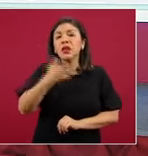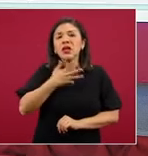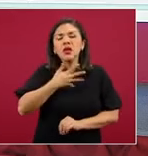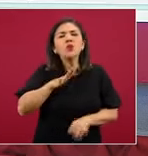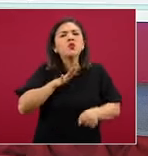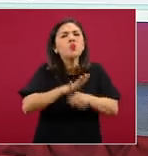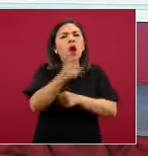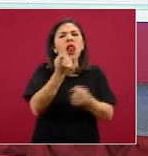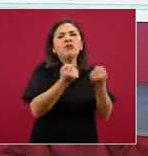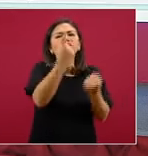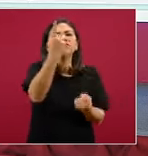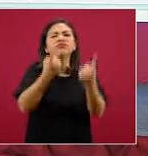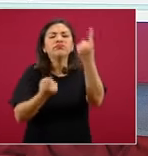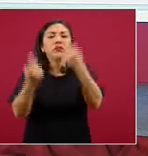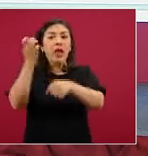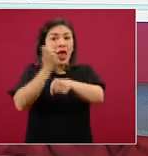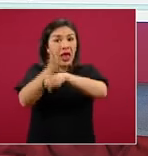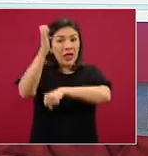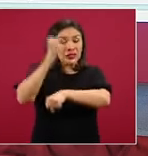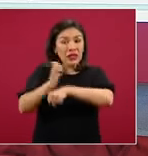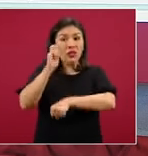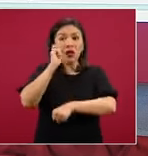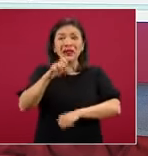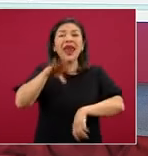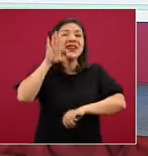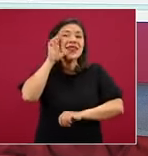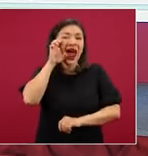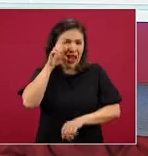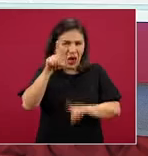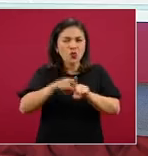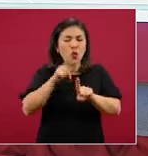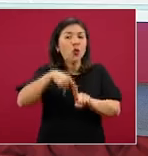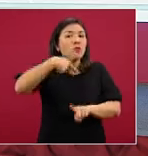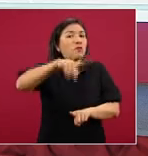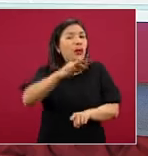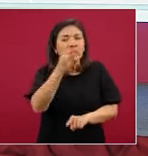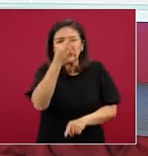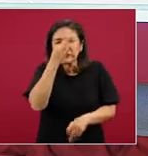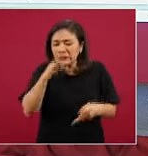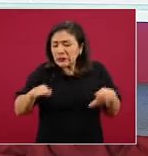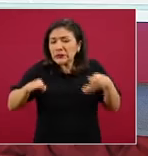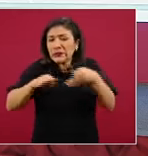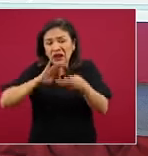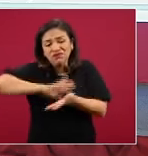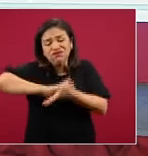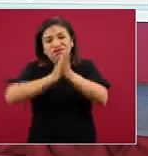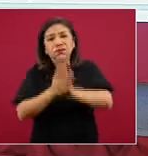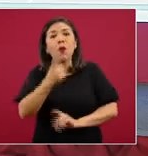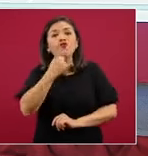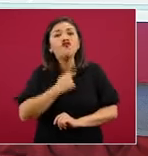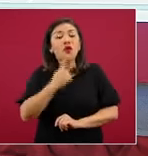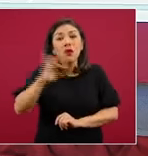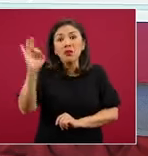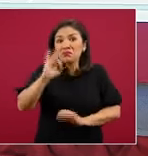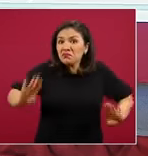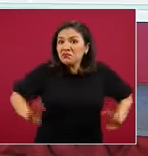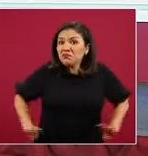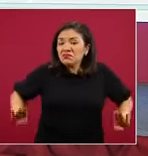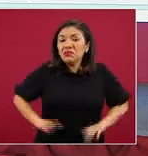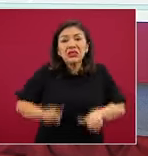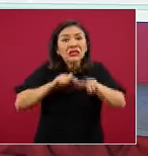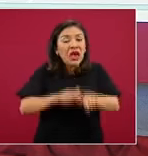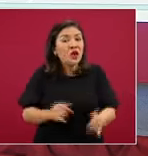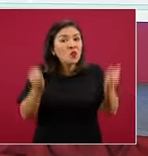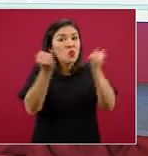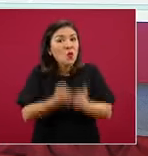aquellas entidades que estando en naranja están muy cerca de pasar a rojo si las condiciones siguen como